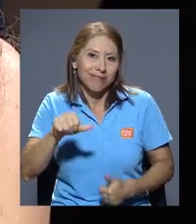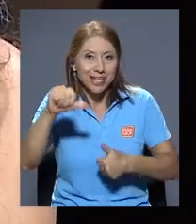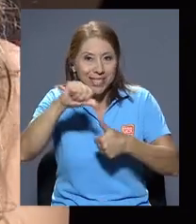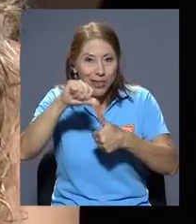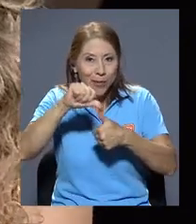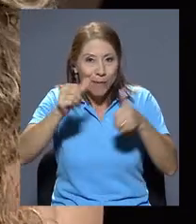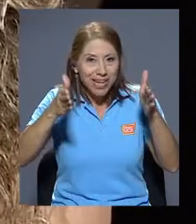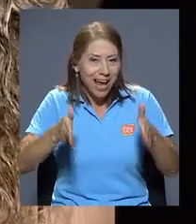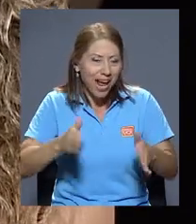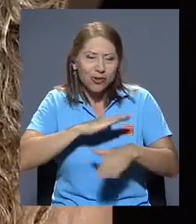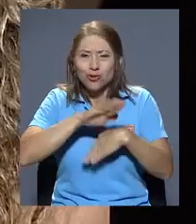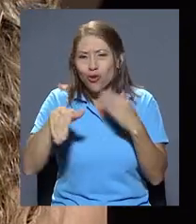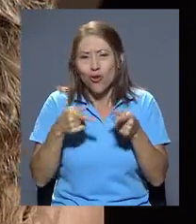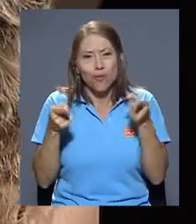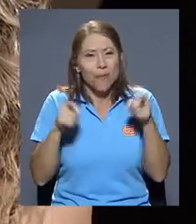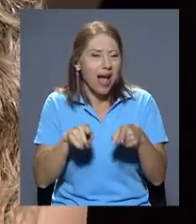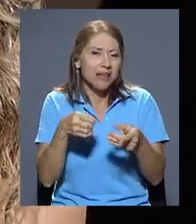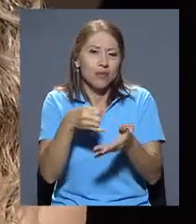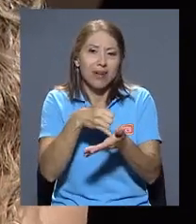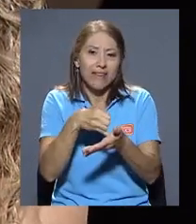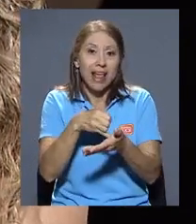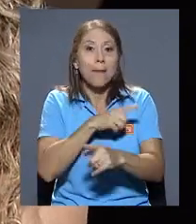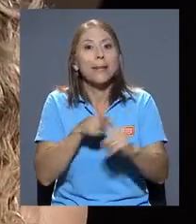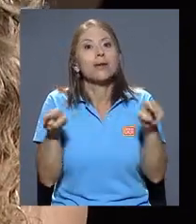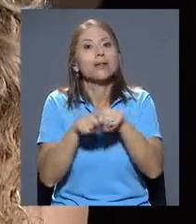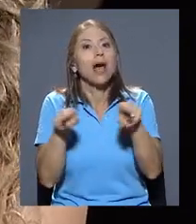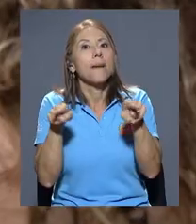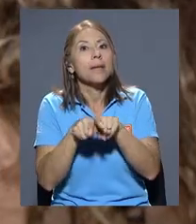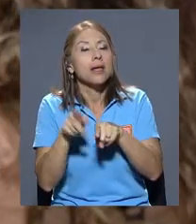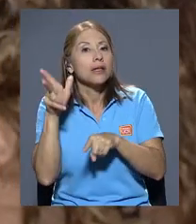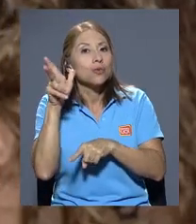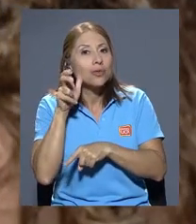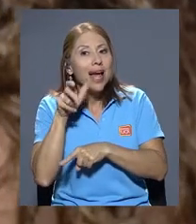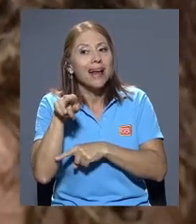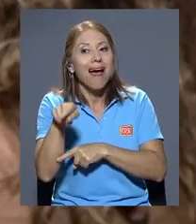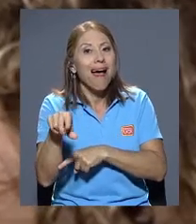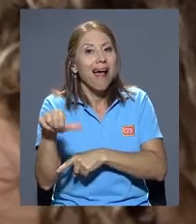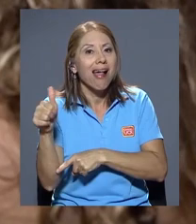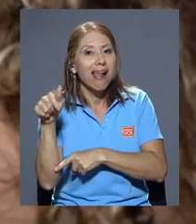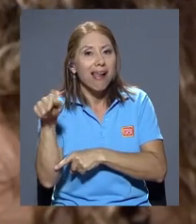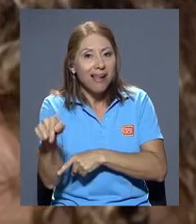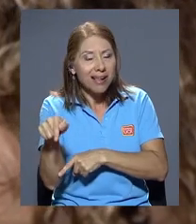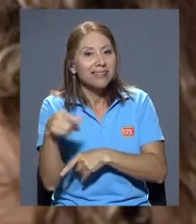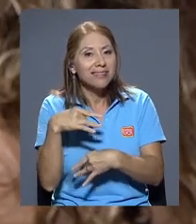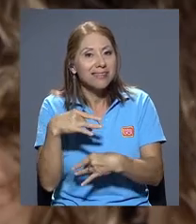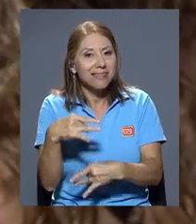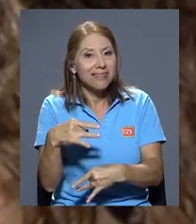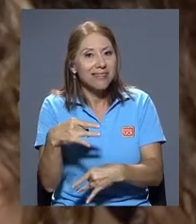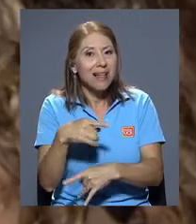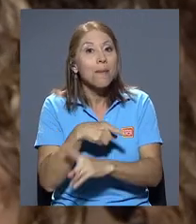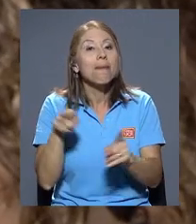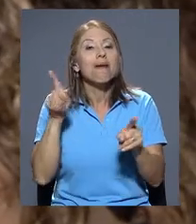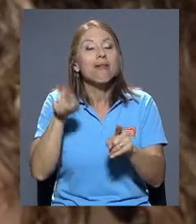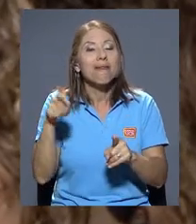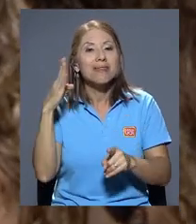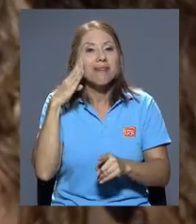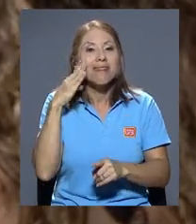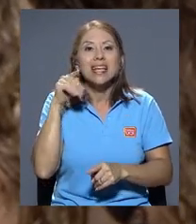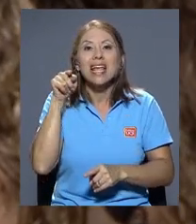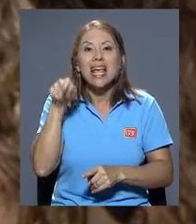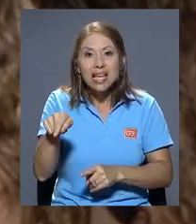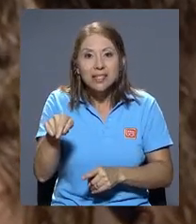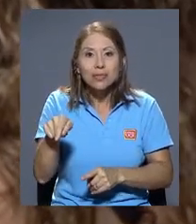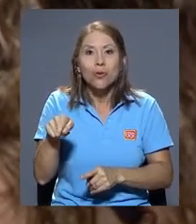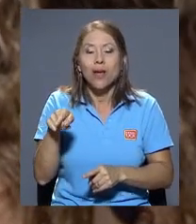y la vulnerabilidad, pero también escuchar esa otra parte es interesante, sin perder de vista que eso es alimentado y que